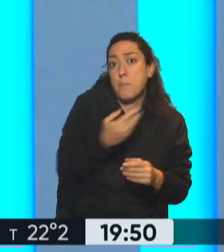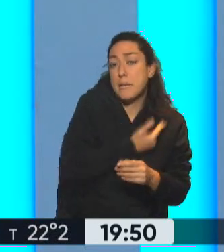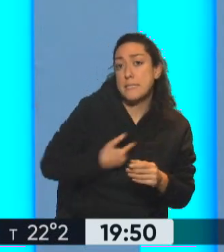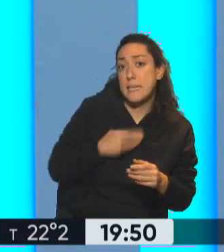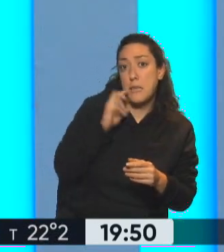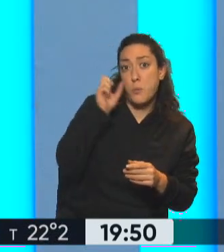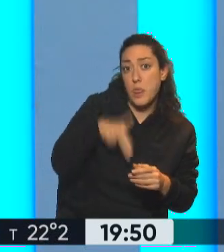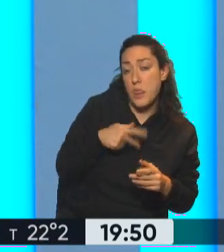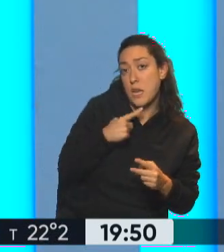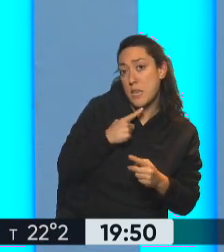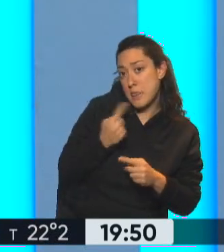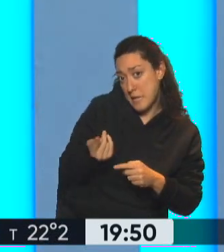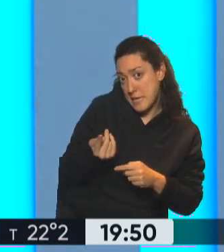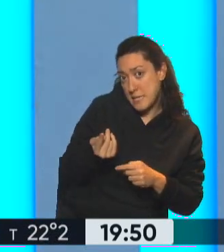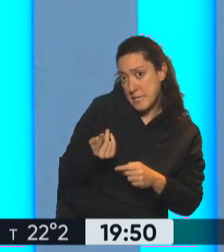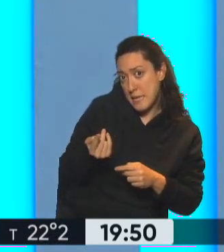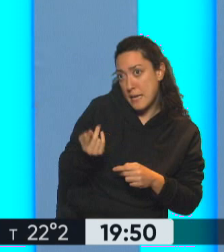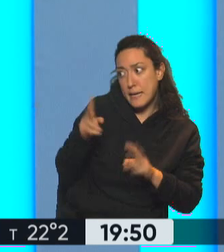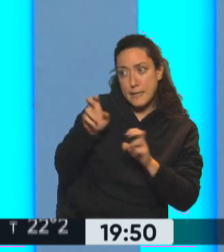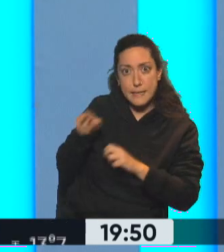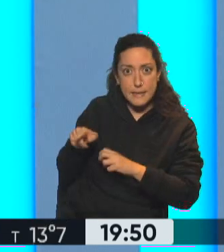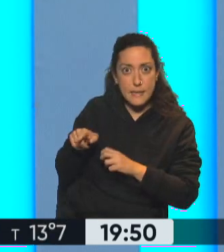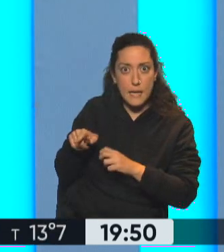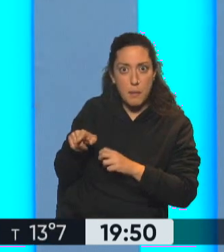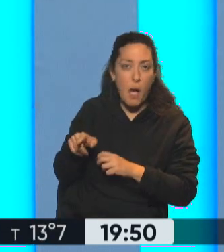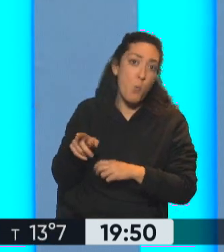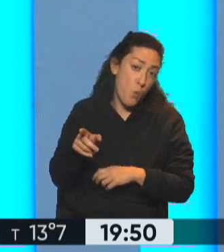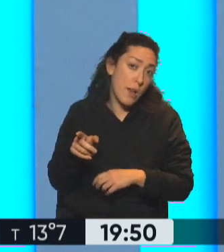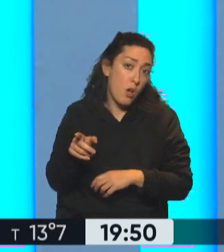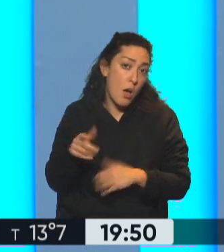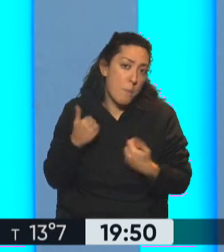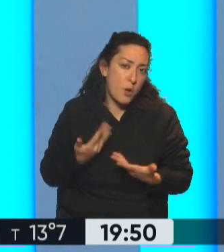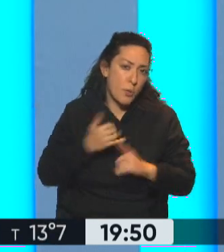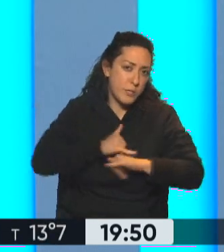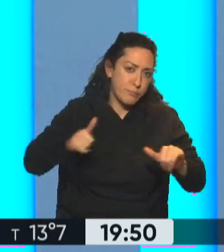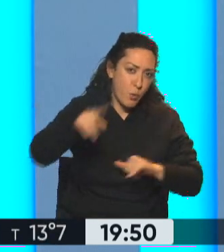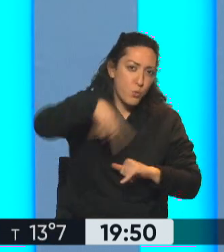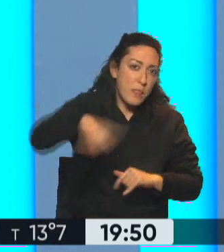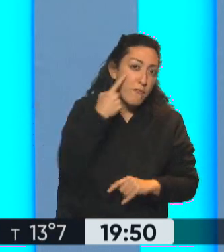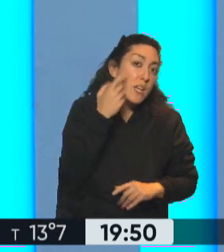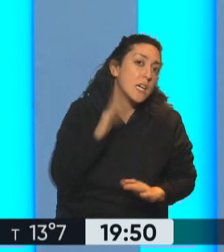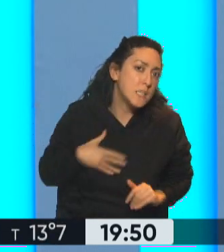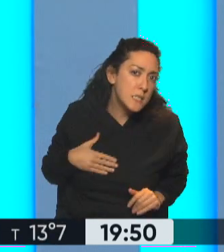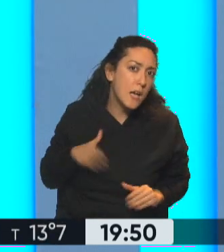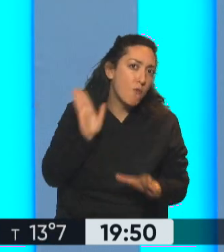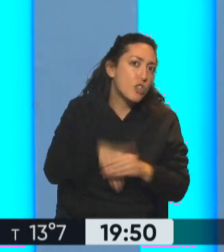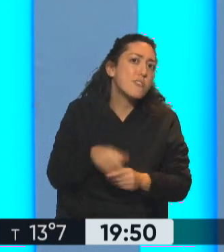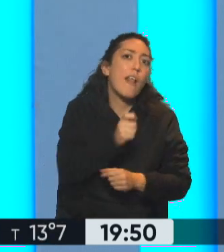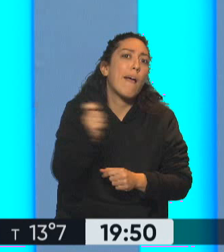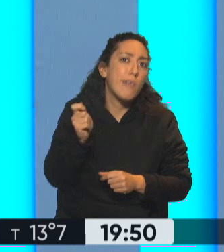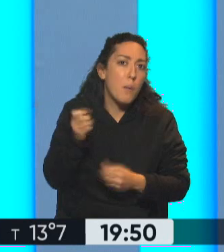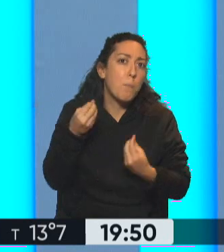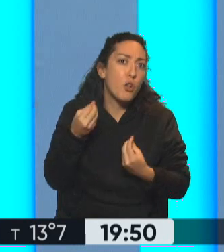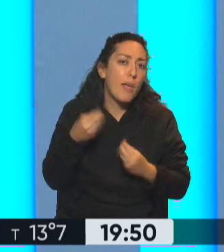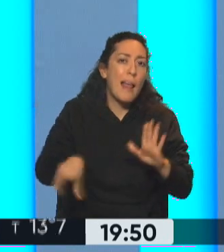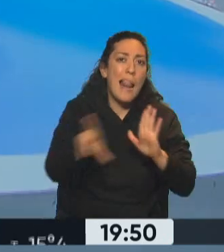es toma justamente esta causa para decir, bueno, fíjense a quienes votan, porque lo que necesitamos es una